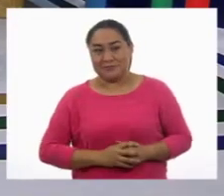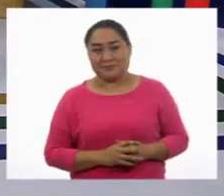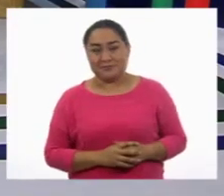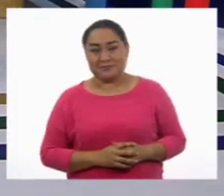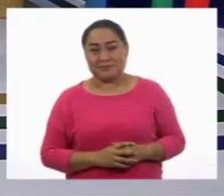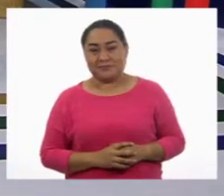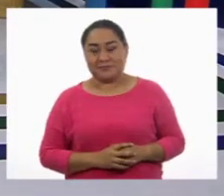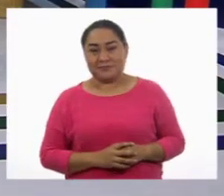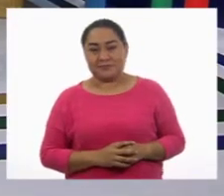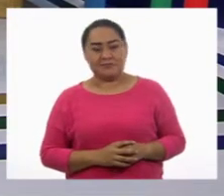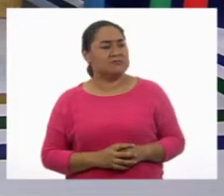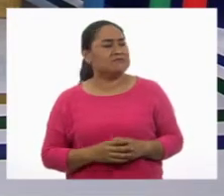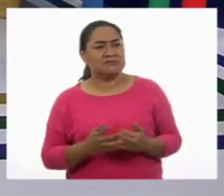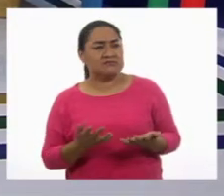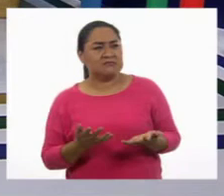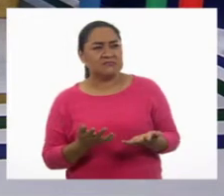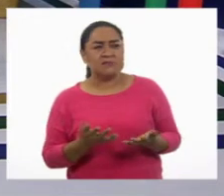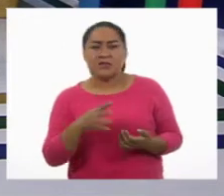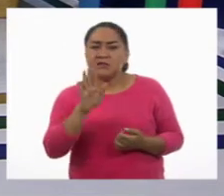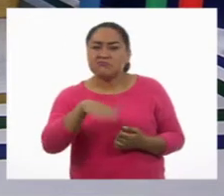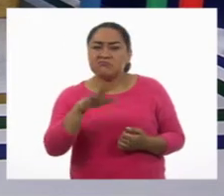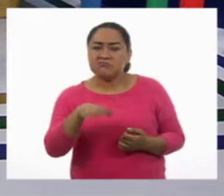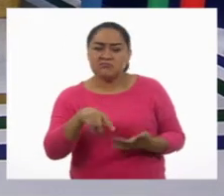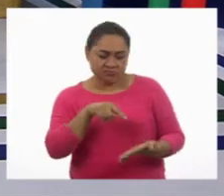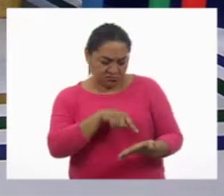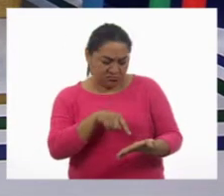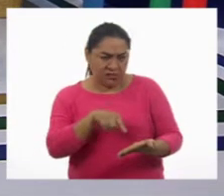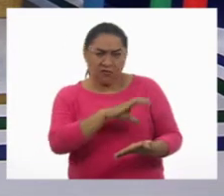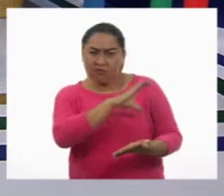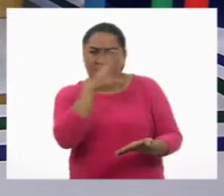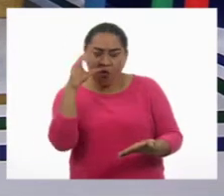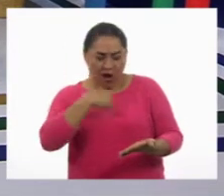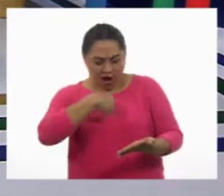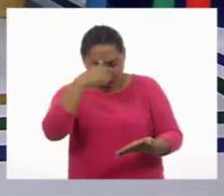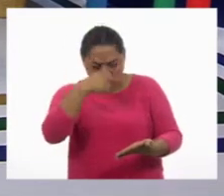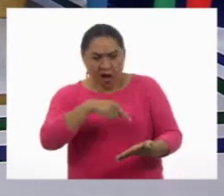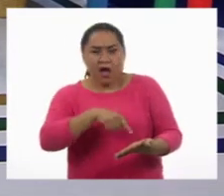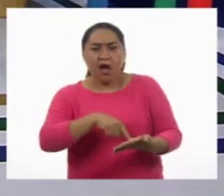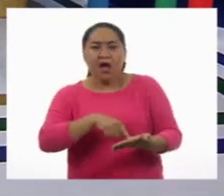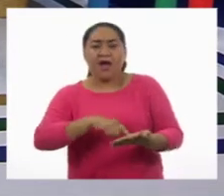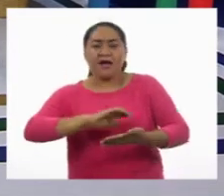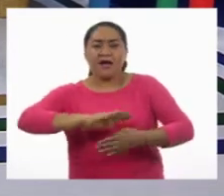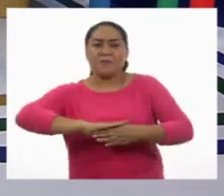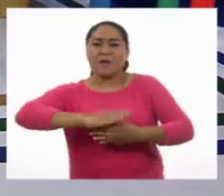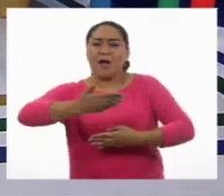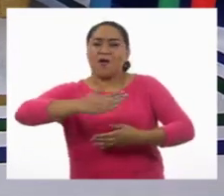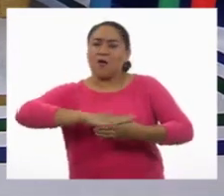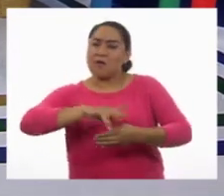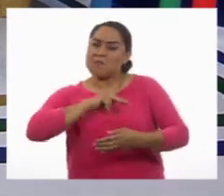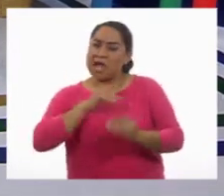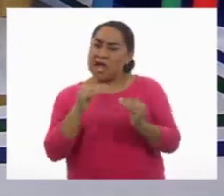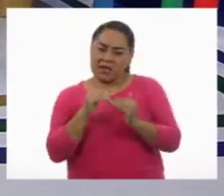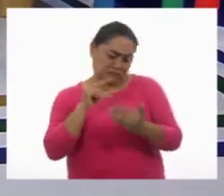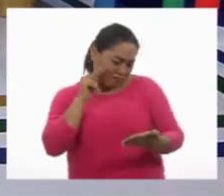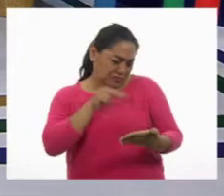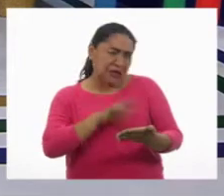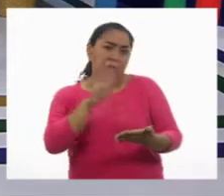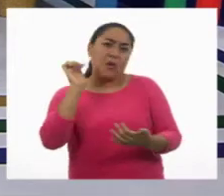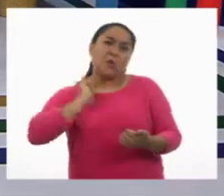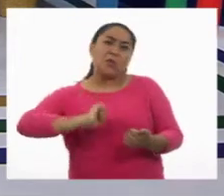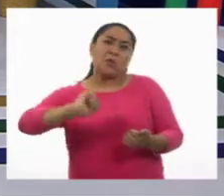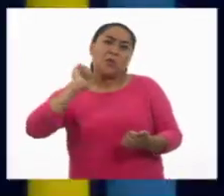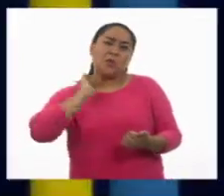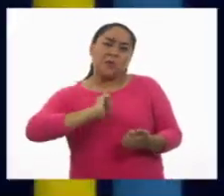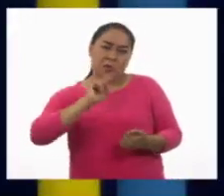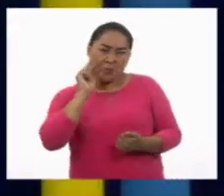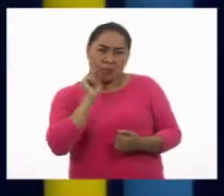Tayo. ¿Qué quiere, profesor? Me encontré todas estas fotos en un baúl en la casa. Yo que se ven como antiguas. A ver,